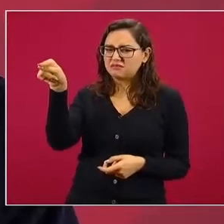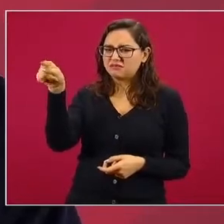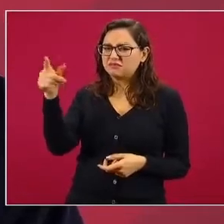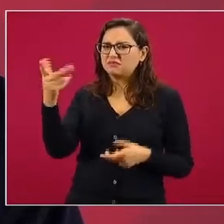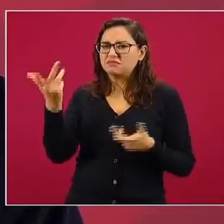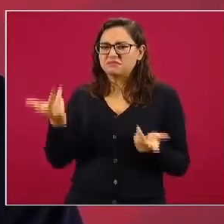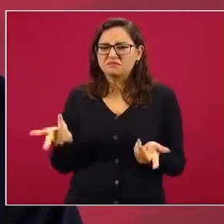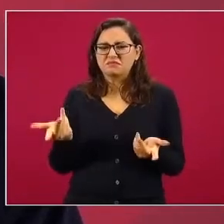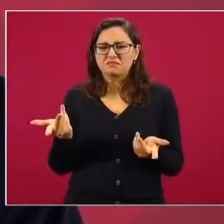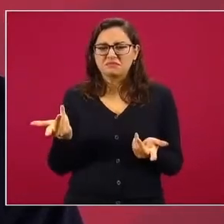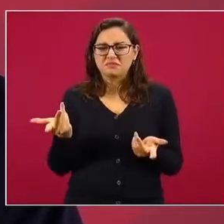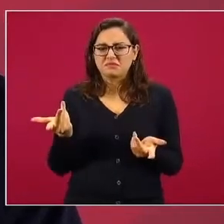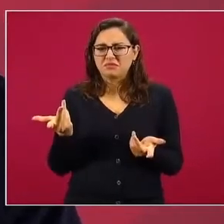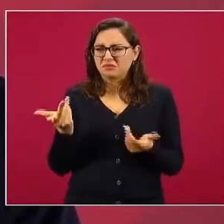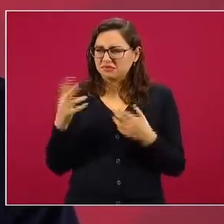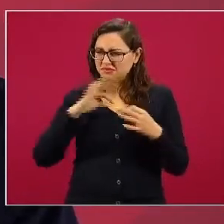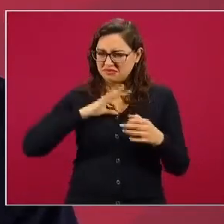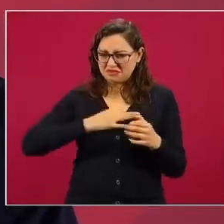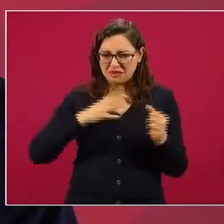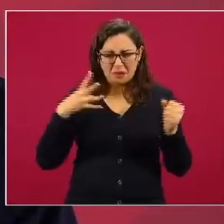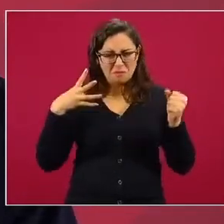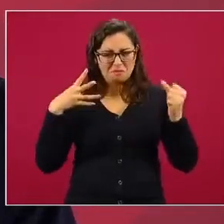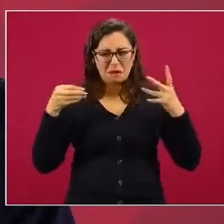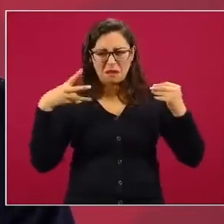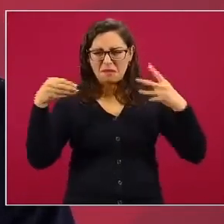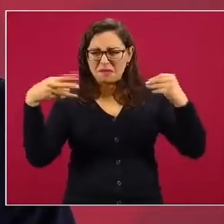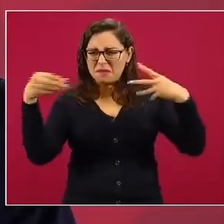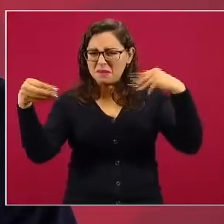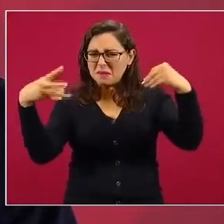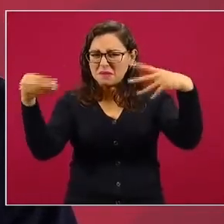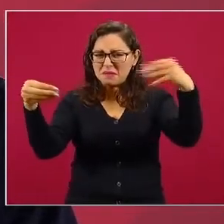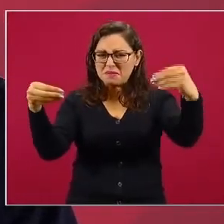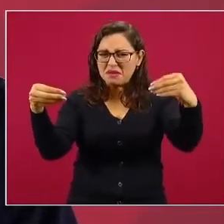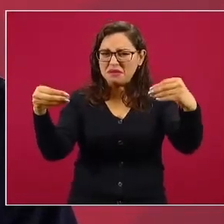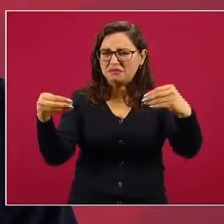la situación de la pandemia